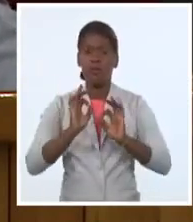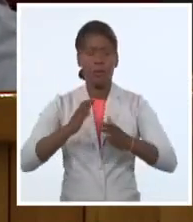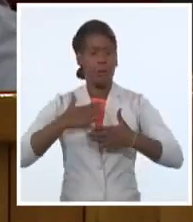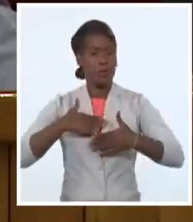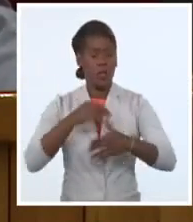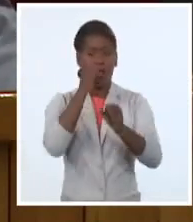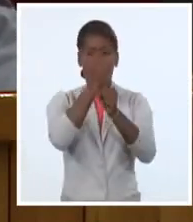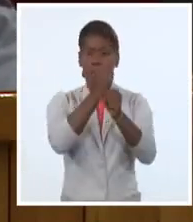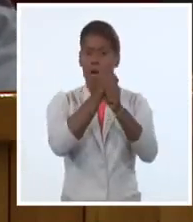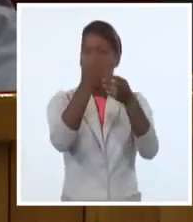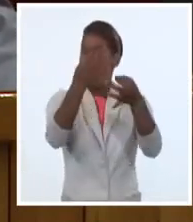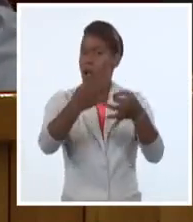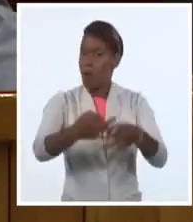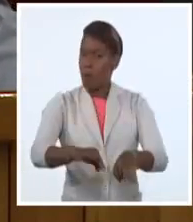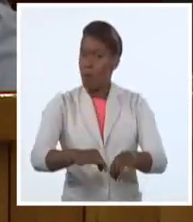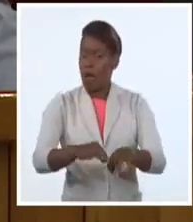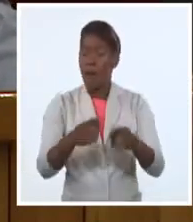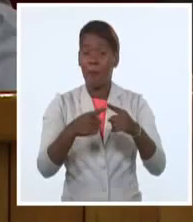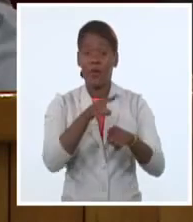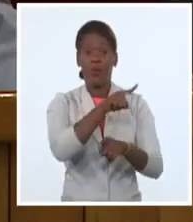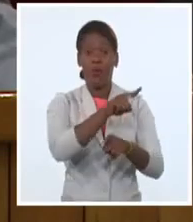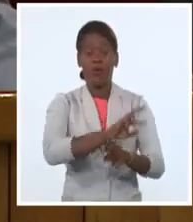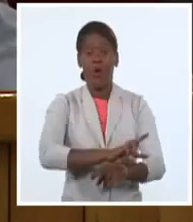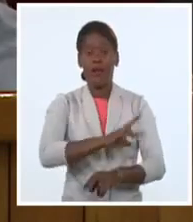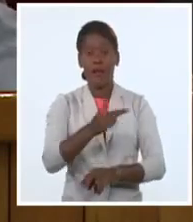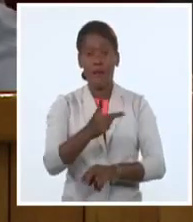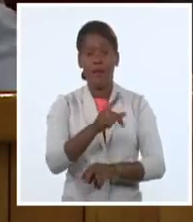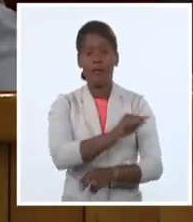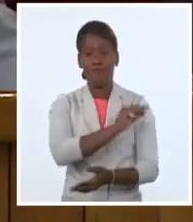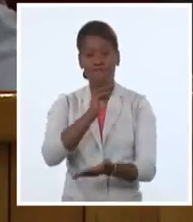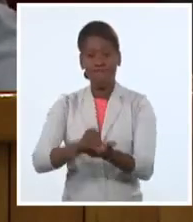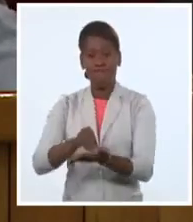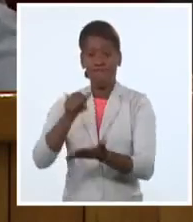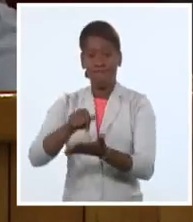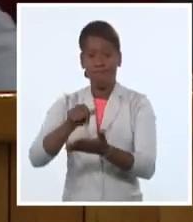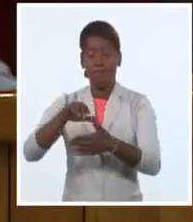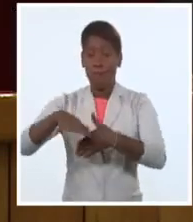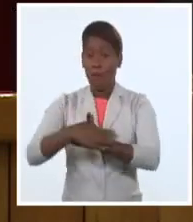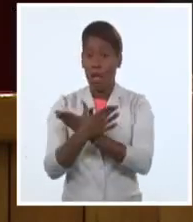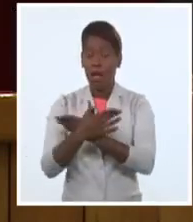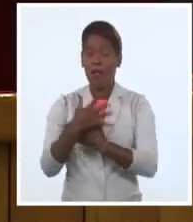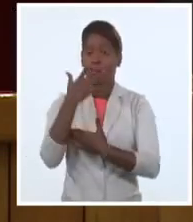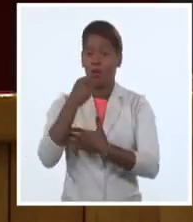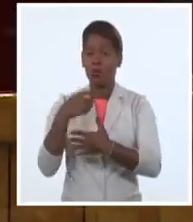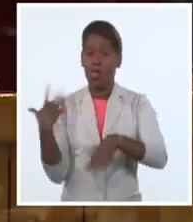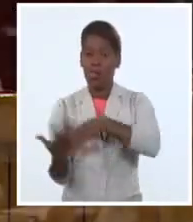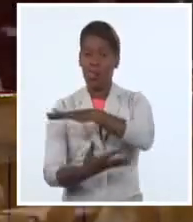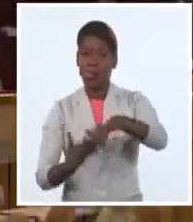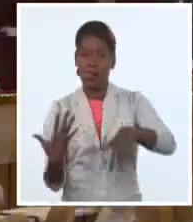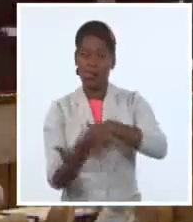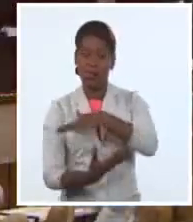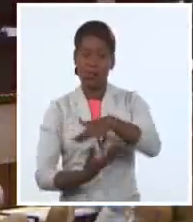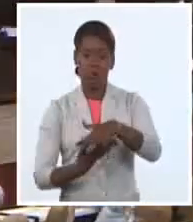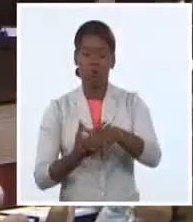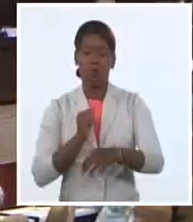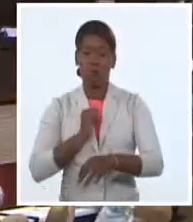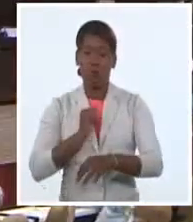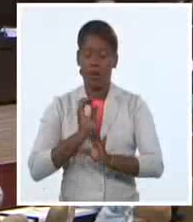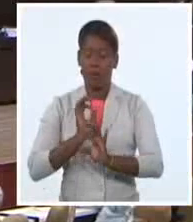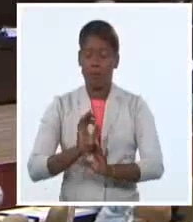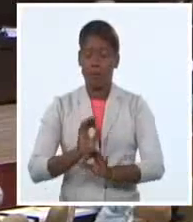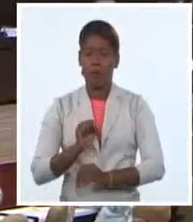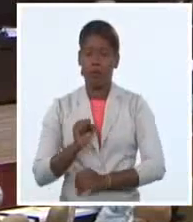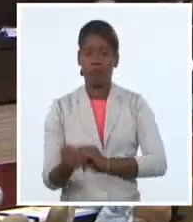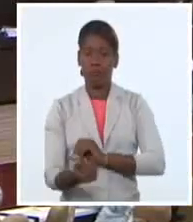políticas, legales o constitucionales. Nuestra misión diplomática en ese país se limita al despliegue de una intensa labor a favor de